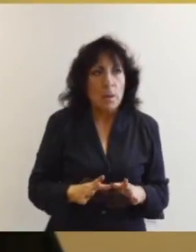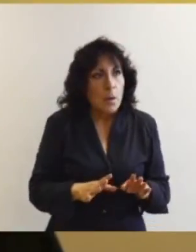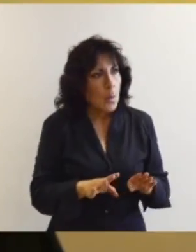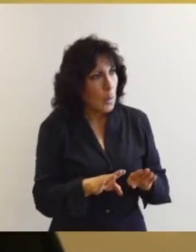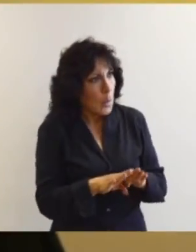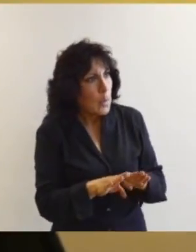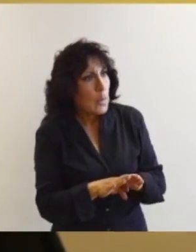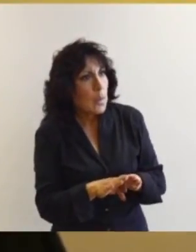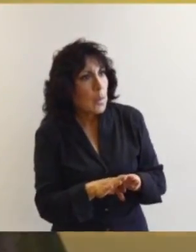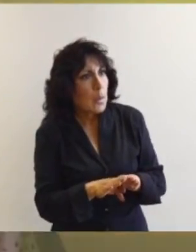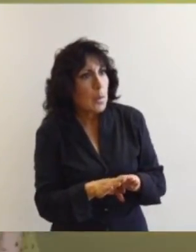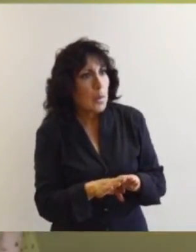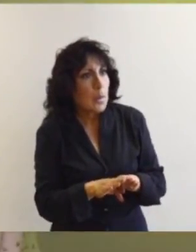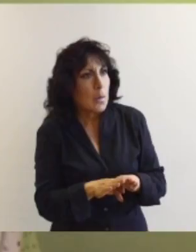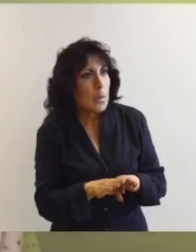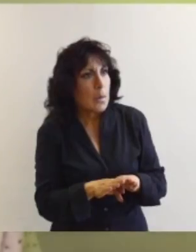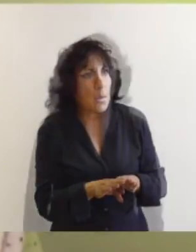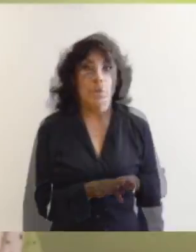¿Cómo?